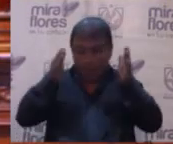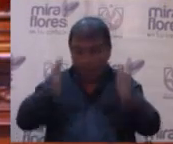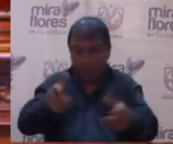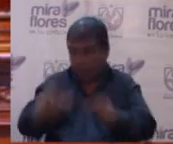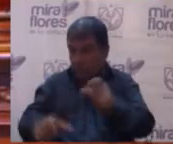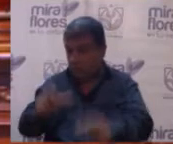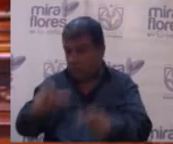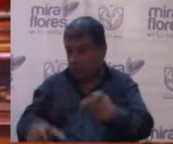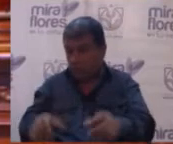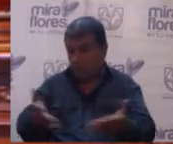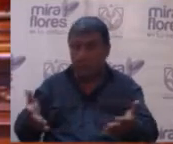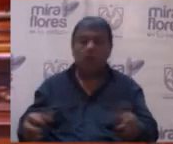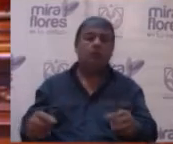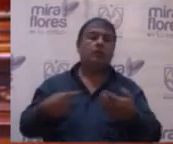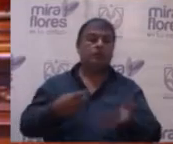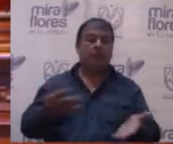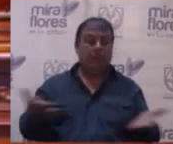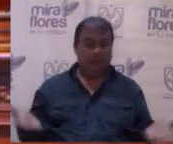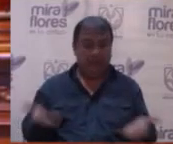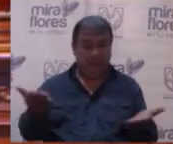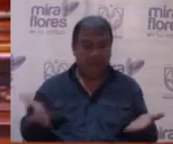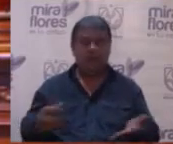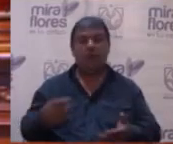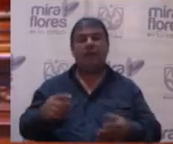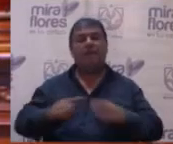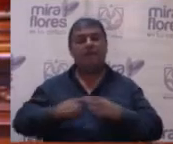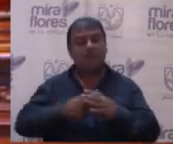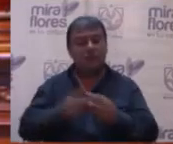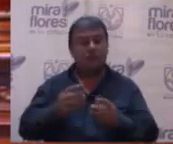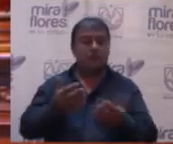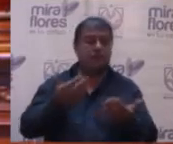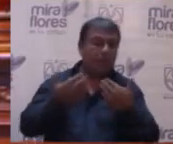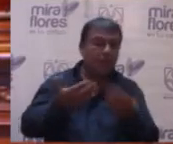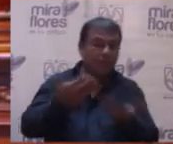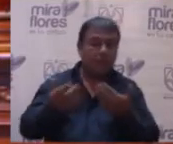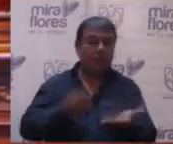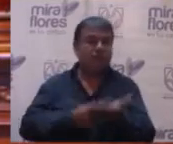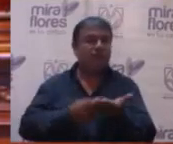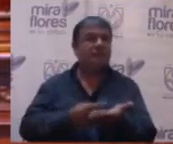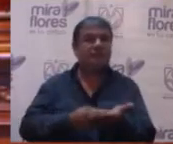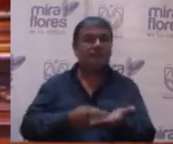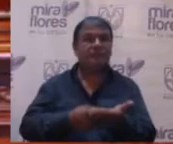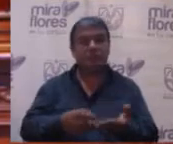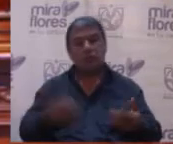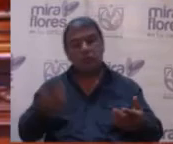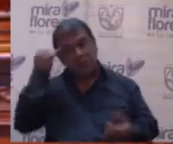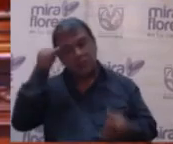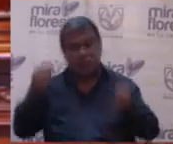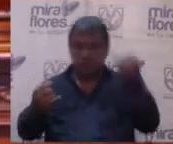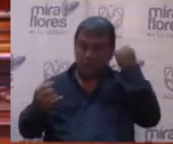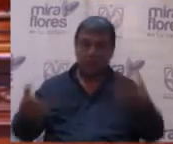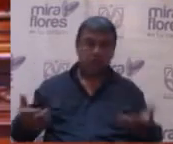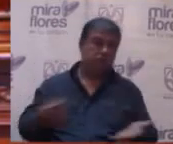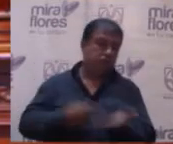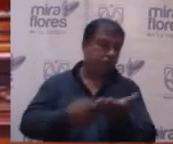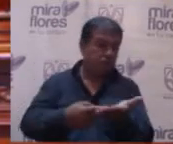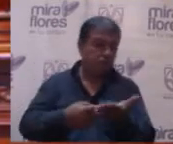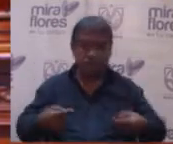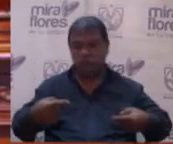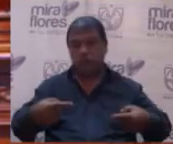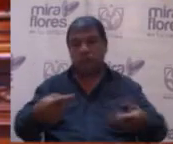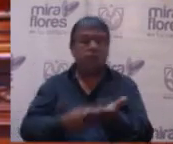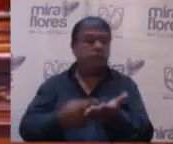distrito. Y acá se genera entonces con esto un diálogo, y en ese diálogo hay una posición, hay otra posición, y vamos